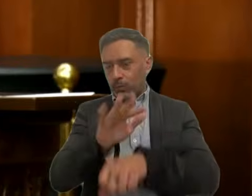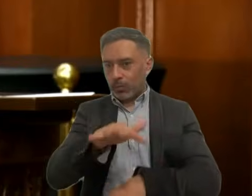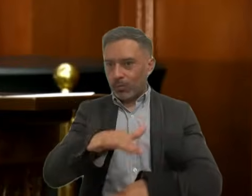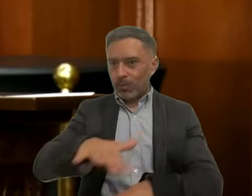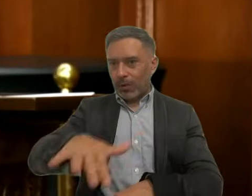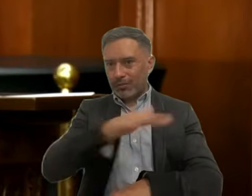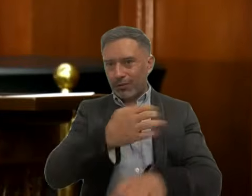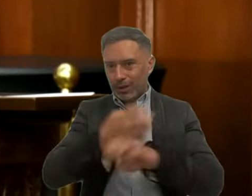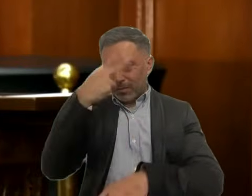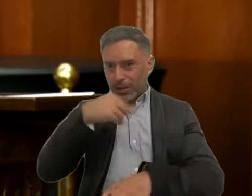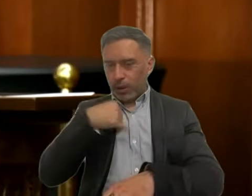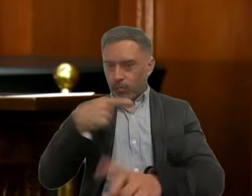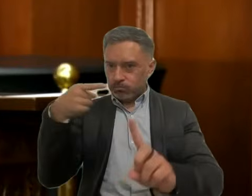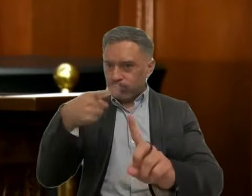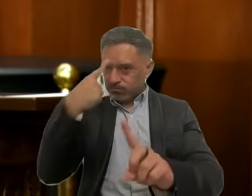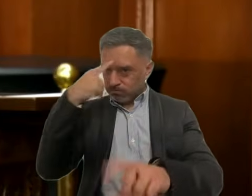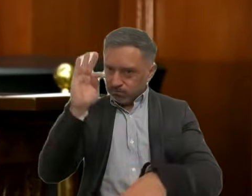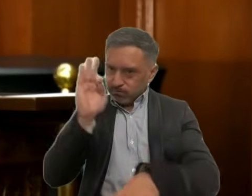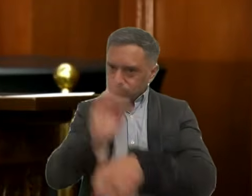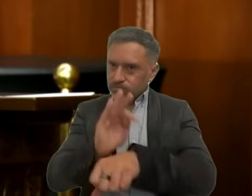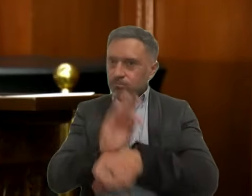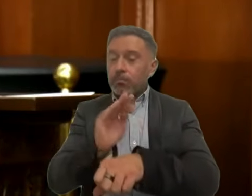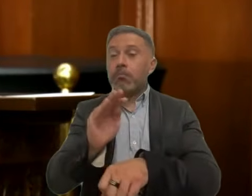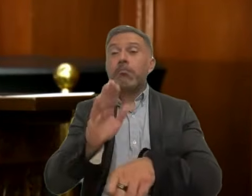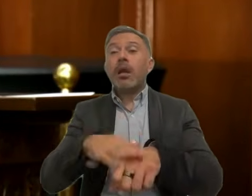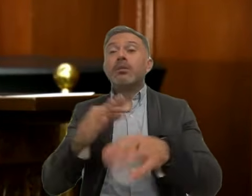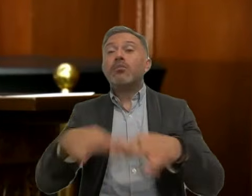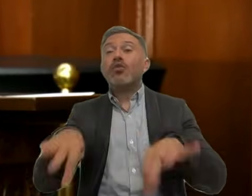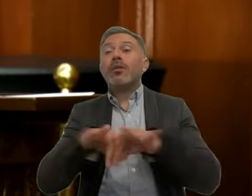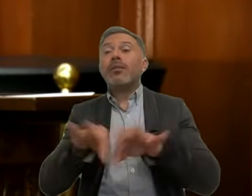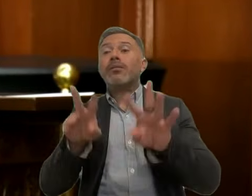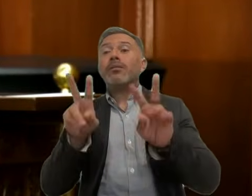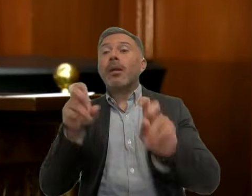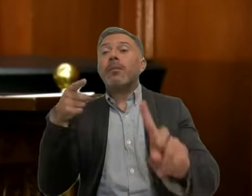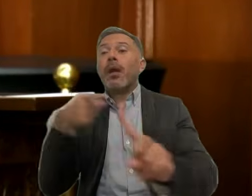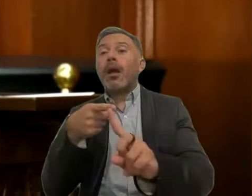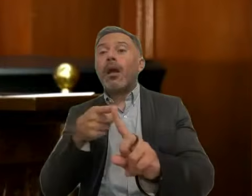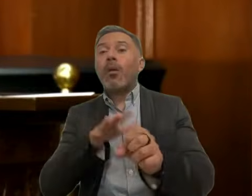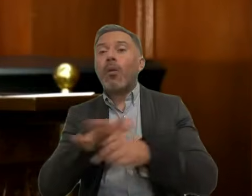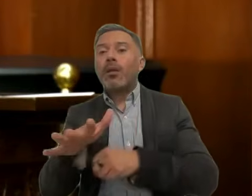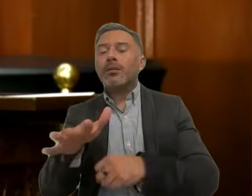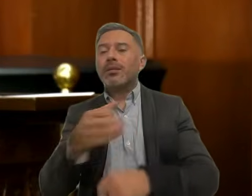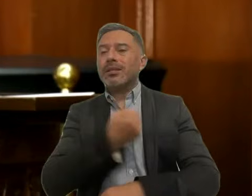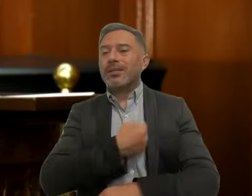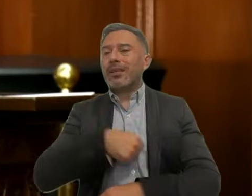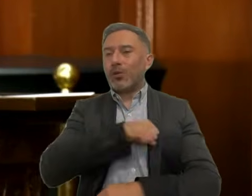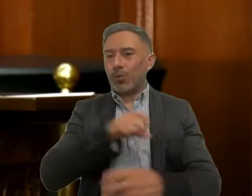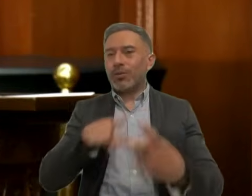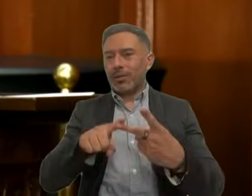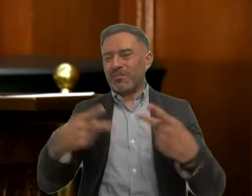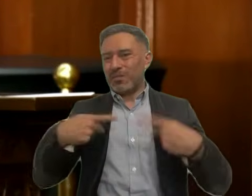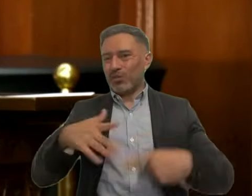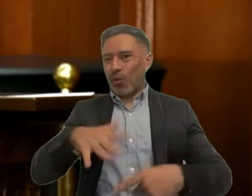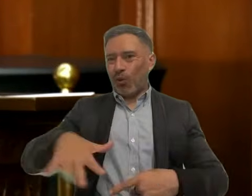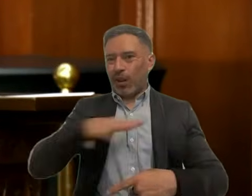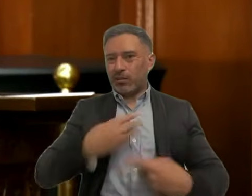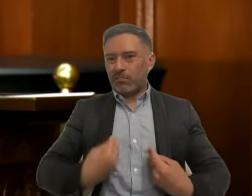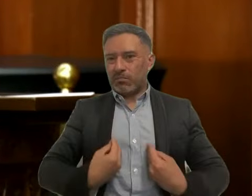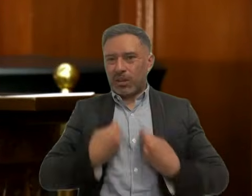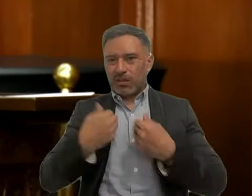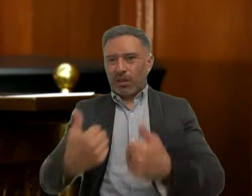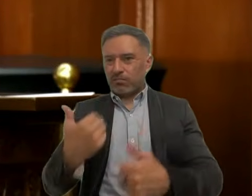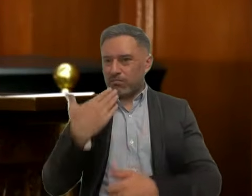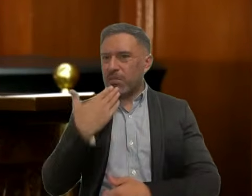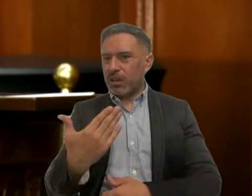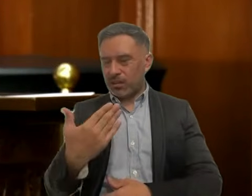México, particularmente para la atención de salud y del bienestar social. Consecuentes con la agenda